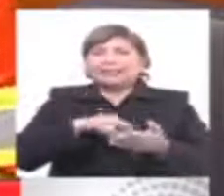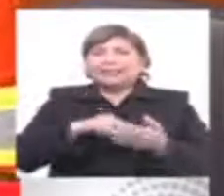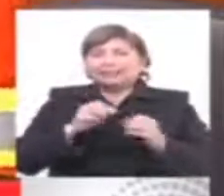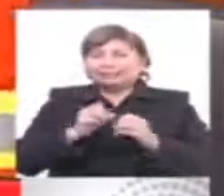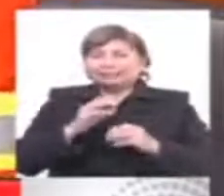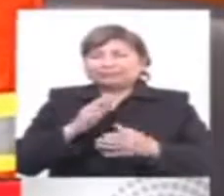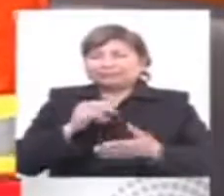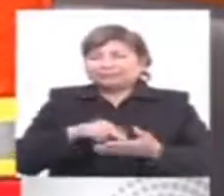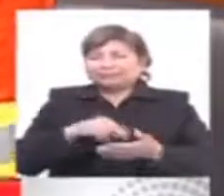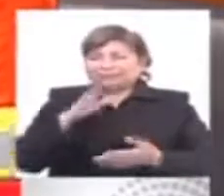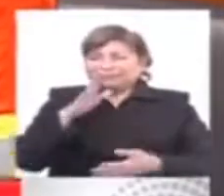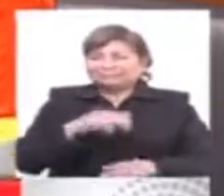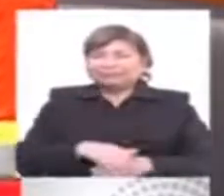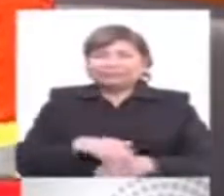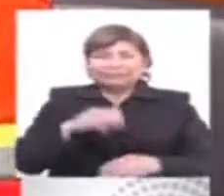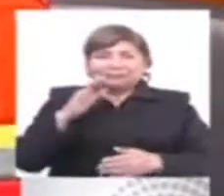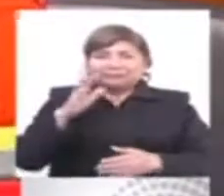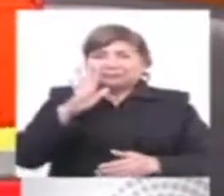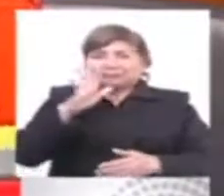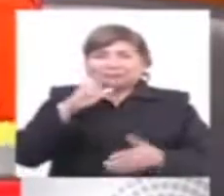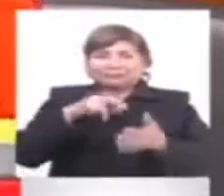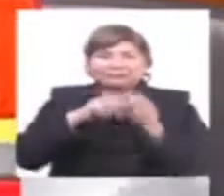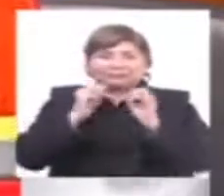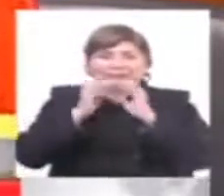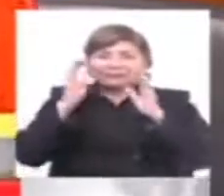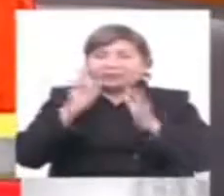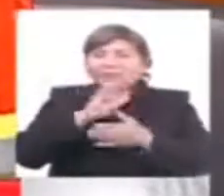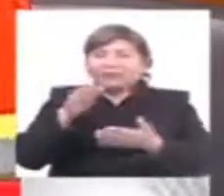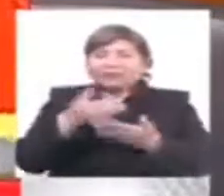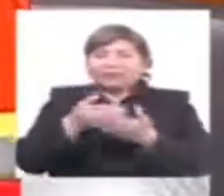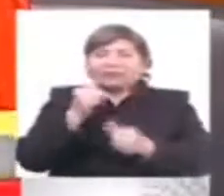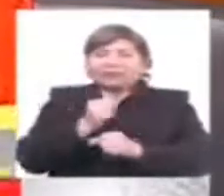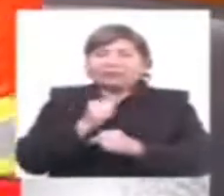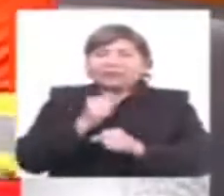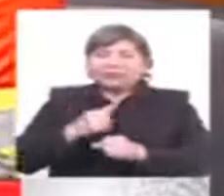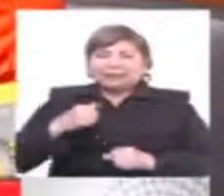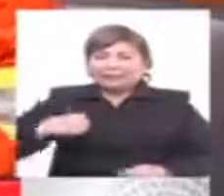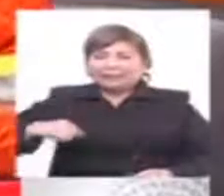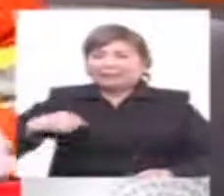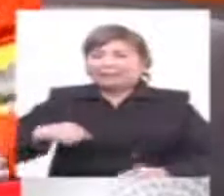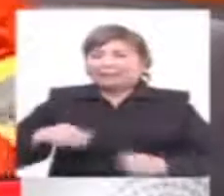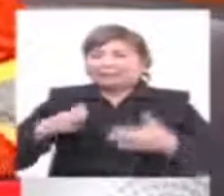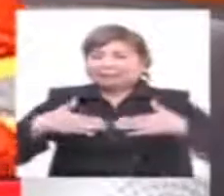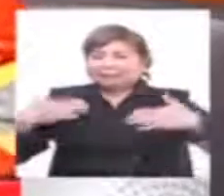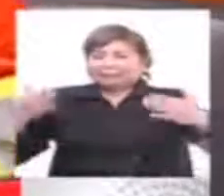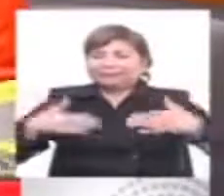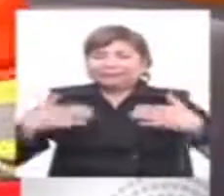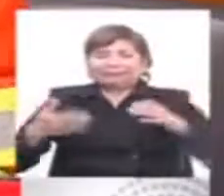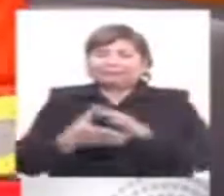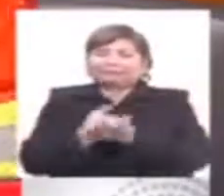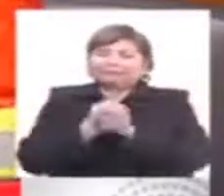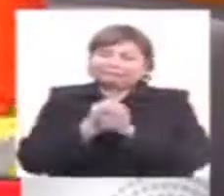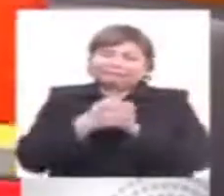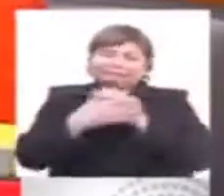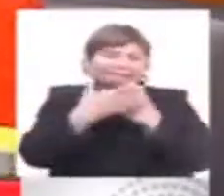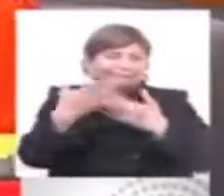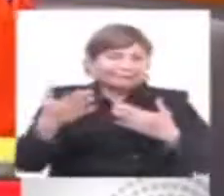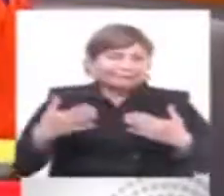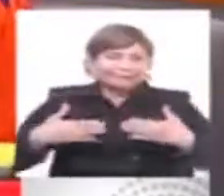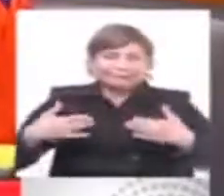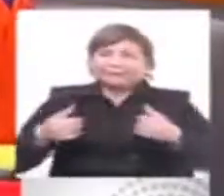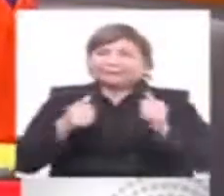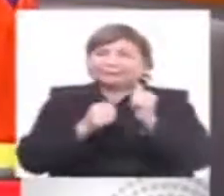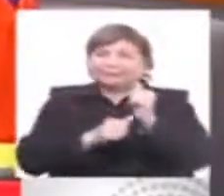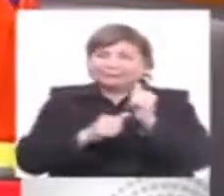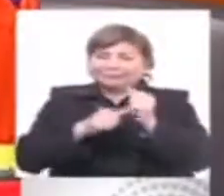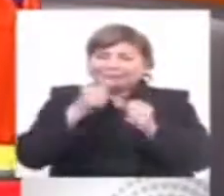día. El 5 de noviembre es el día de todos los trabajadores municipales. Felicidades, compañeros. Felicidades,